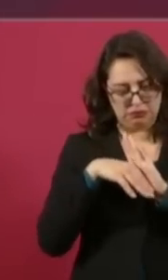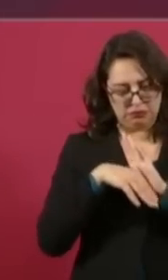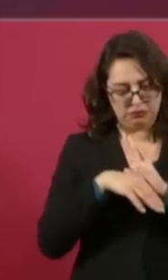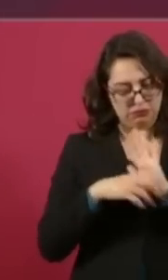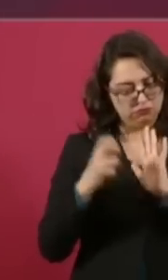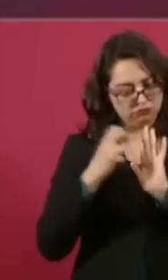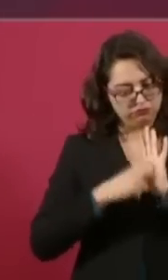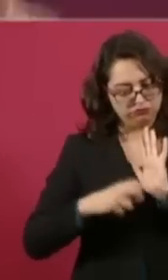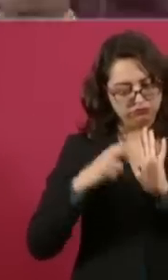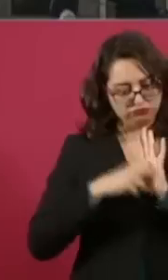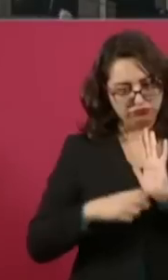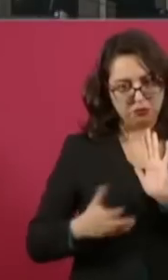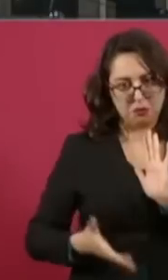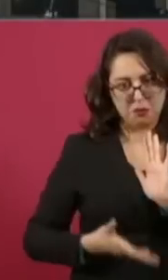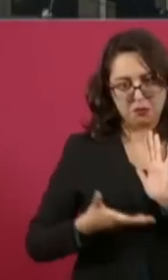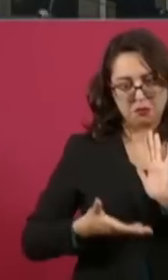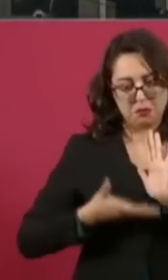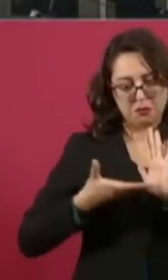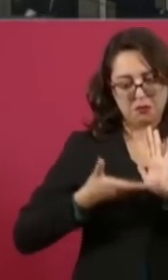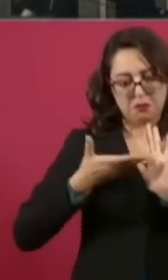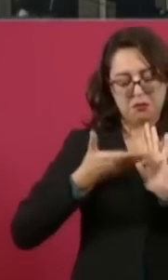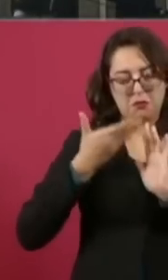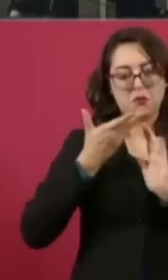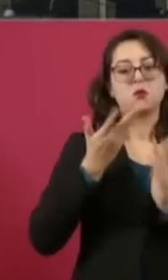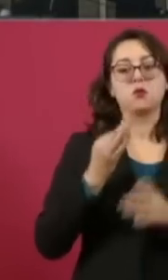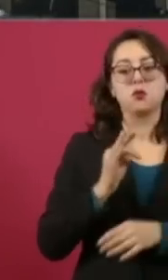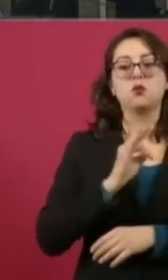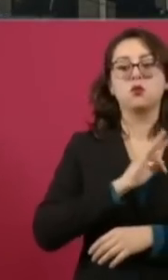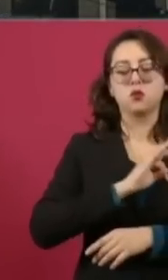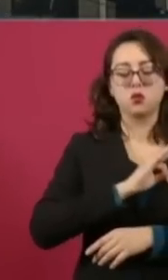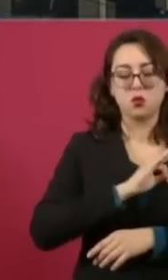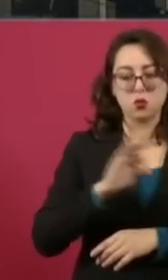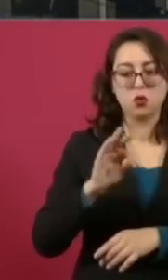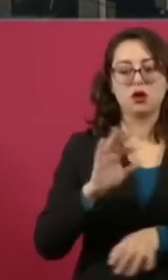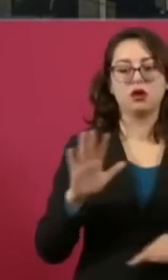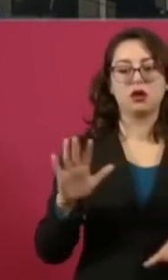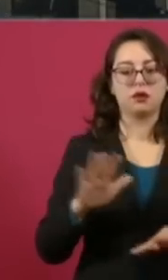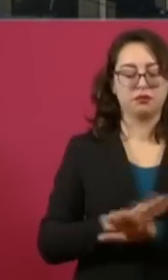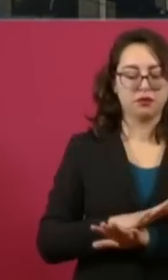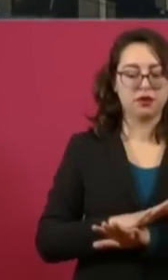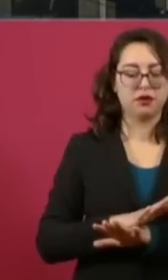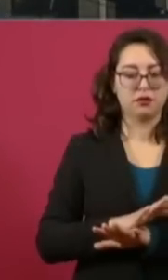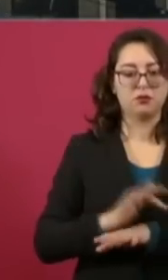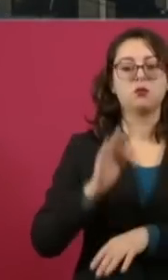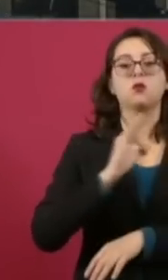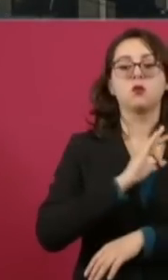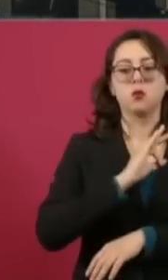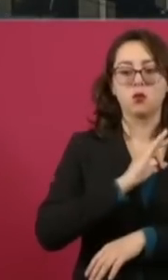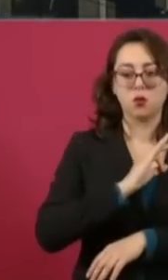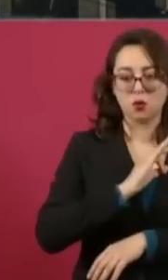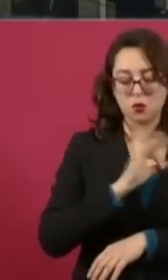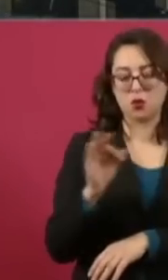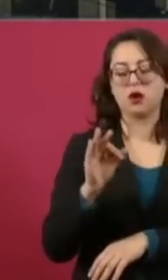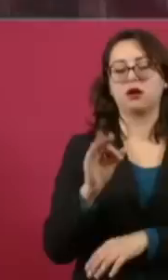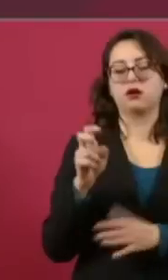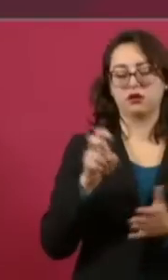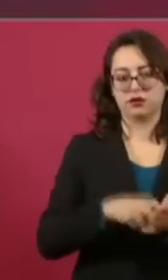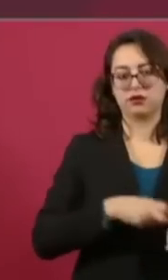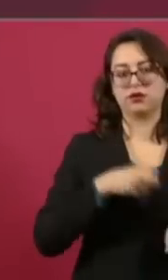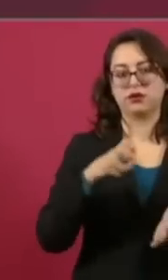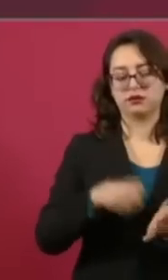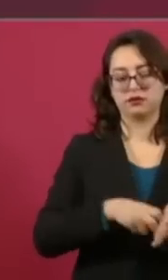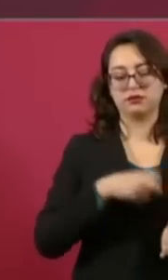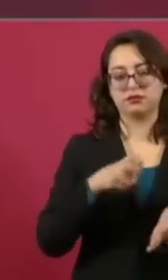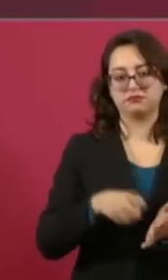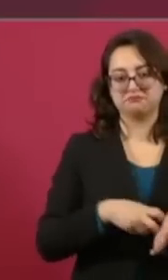dicen que ya rectificaron, que en el 2018 votaron por él, y ahora rectificaron, no lo volverían a hacer. Dicen, ya no volvería a votar